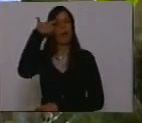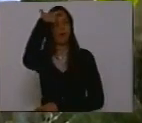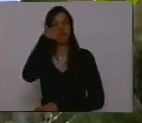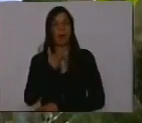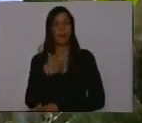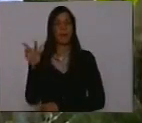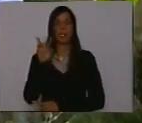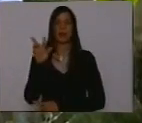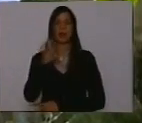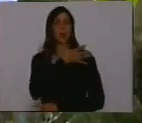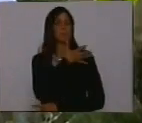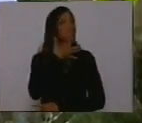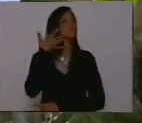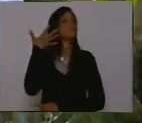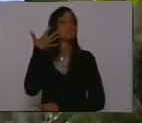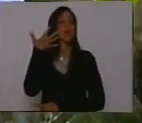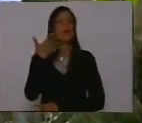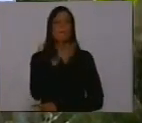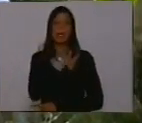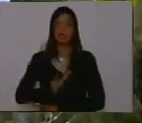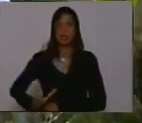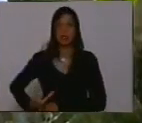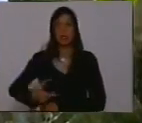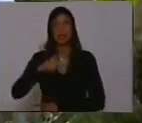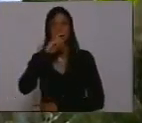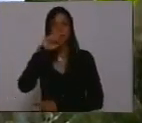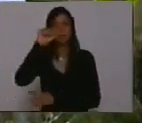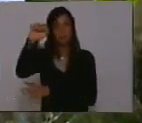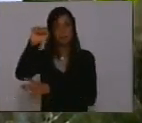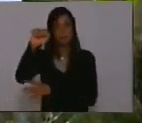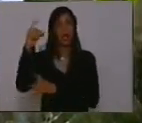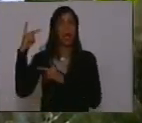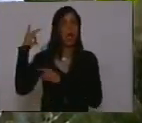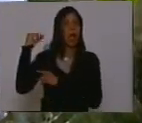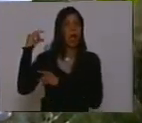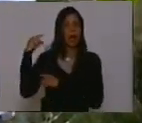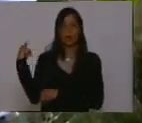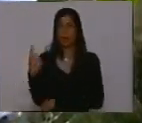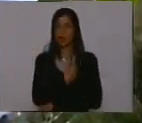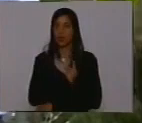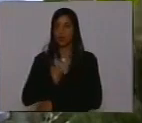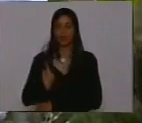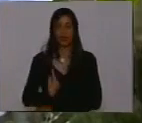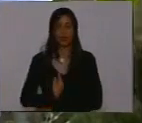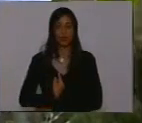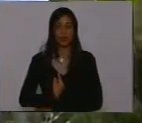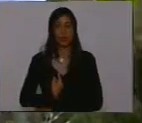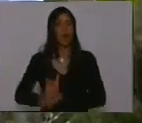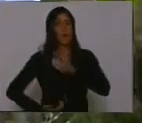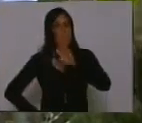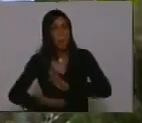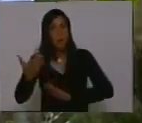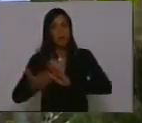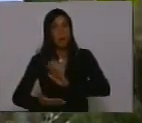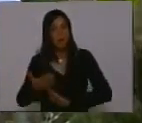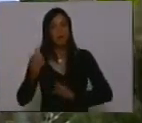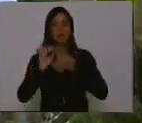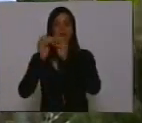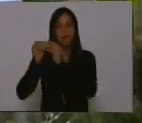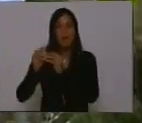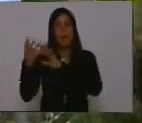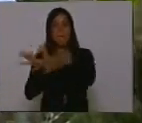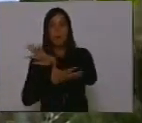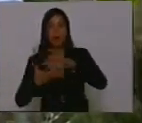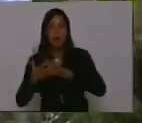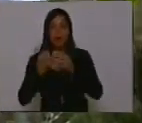venezolanos. El presidente Nicolás Maduro nos ha dicho a la juventud, vayamos a solucionar los problemas que